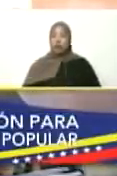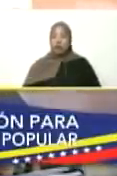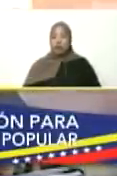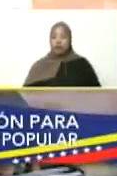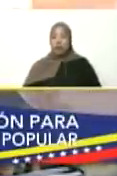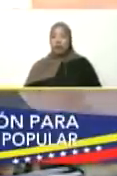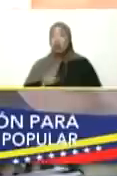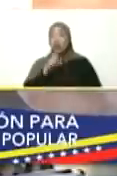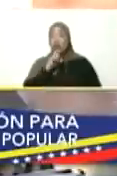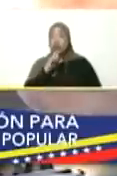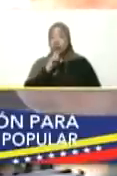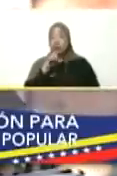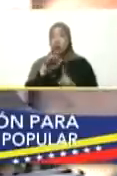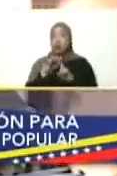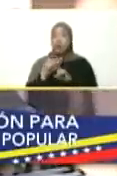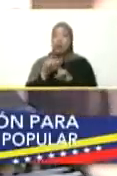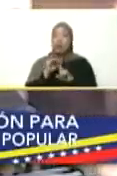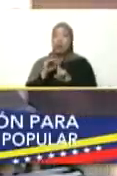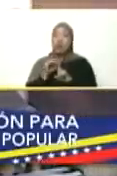Dura, dura, pues, la hemos pasado.